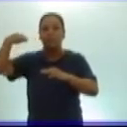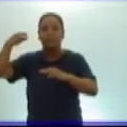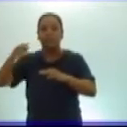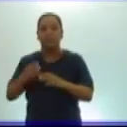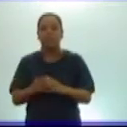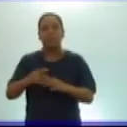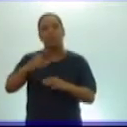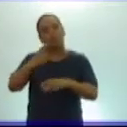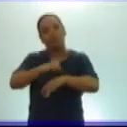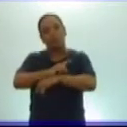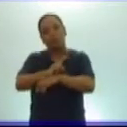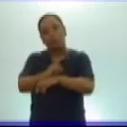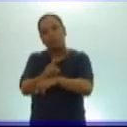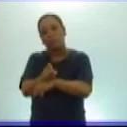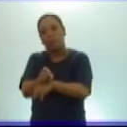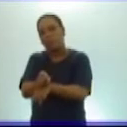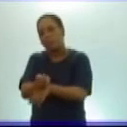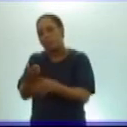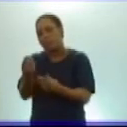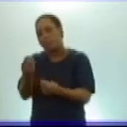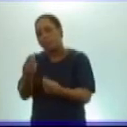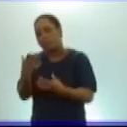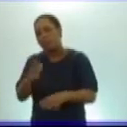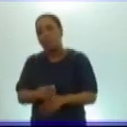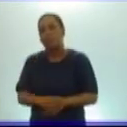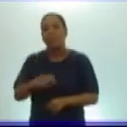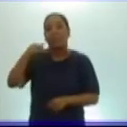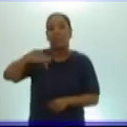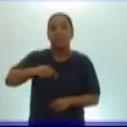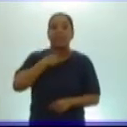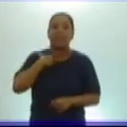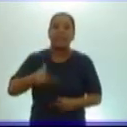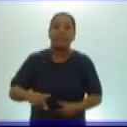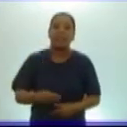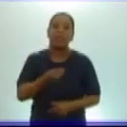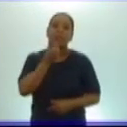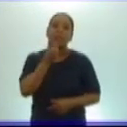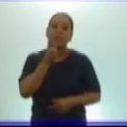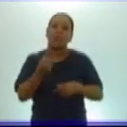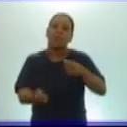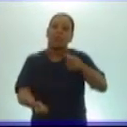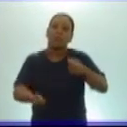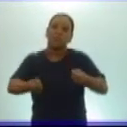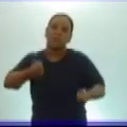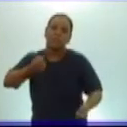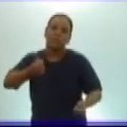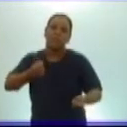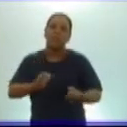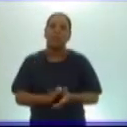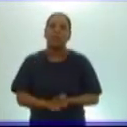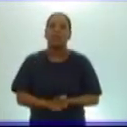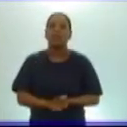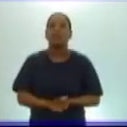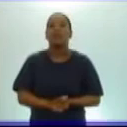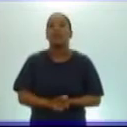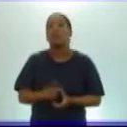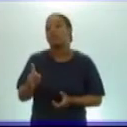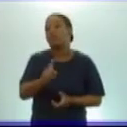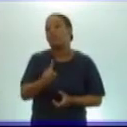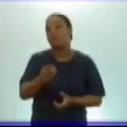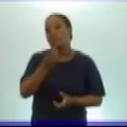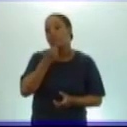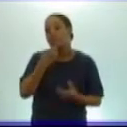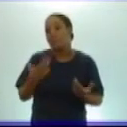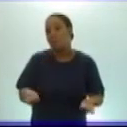durante un tiempo prolongado. En este caso, ¿podremos aplicar la operación de decantación? Por supuesto que no,